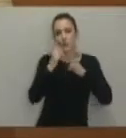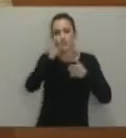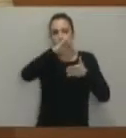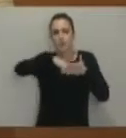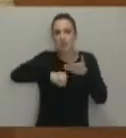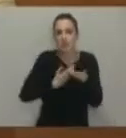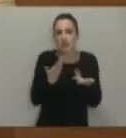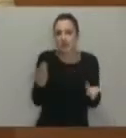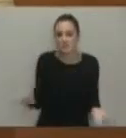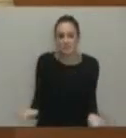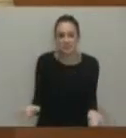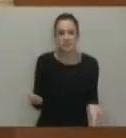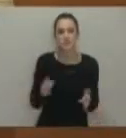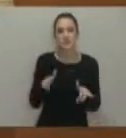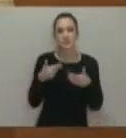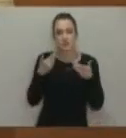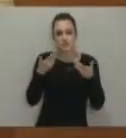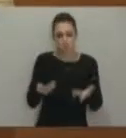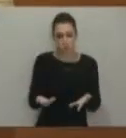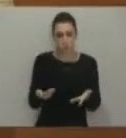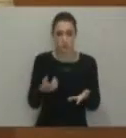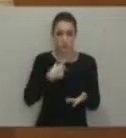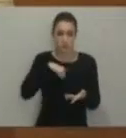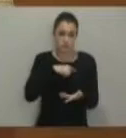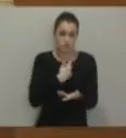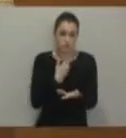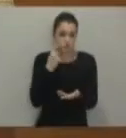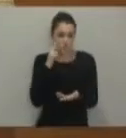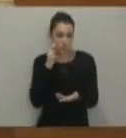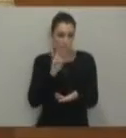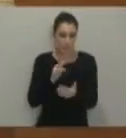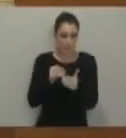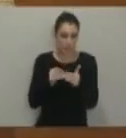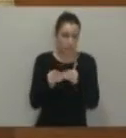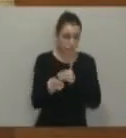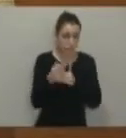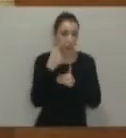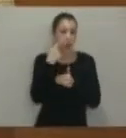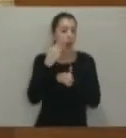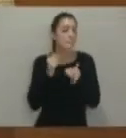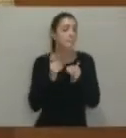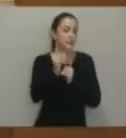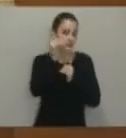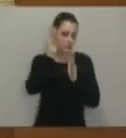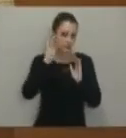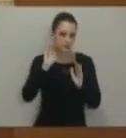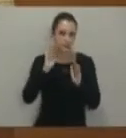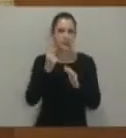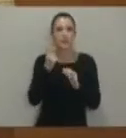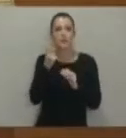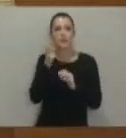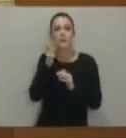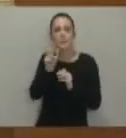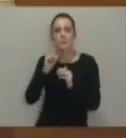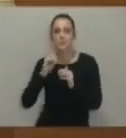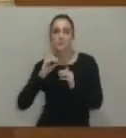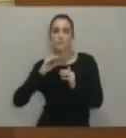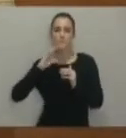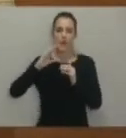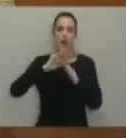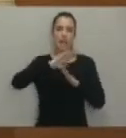lo tanto, cabe aventurar, ya lo veremos, que este incremento en el coste será todavía